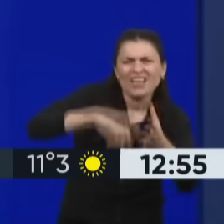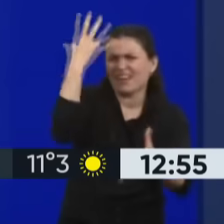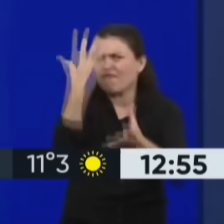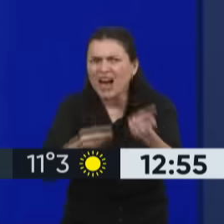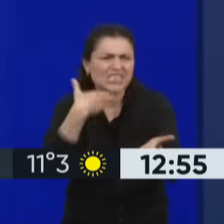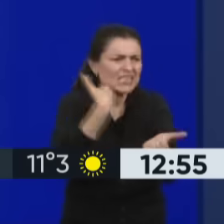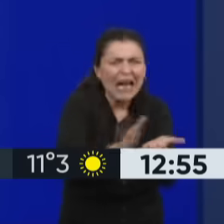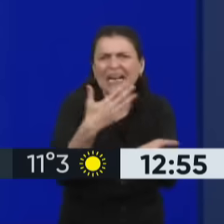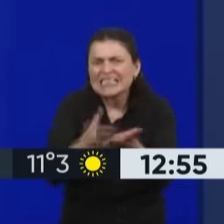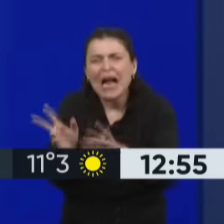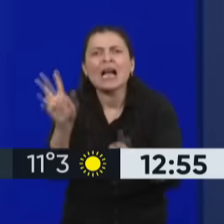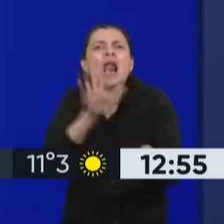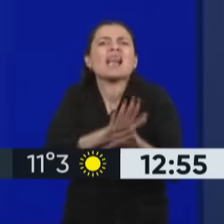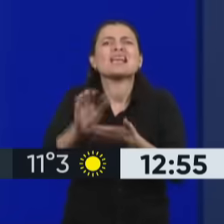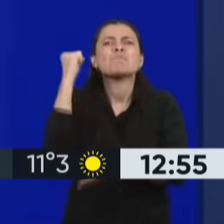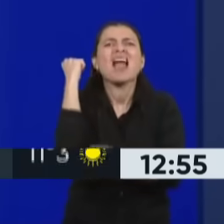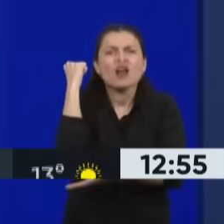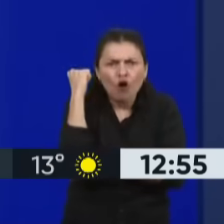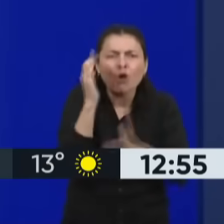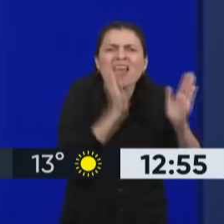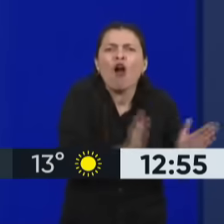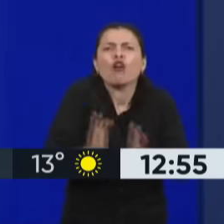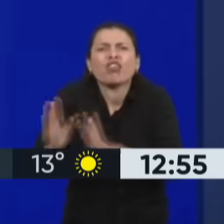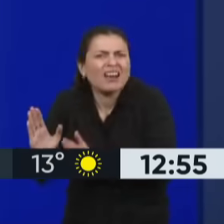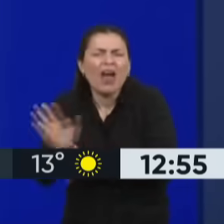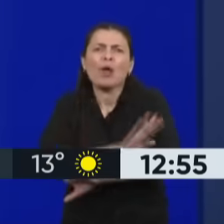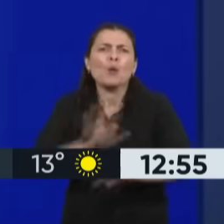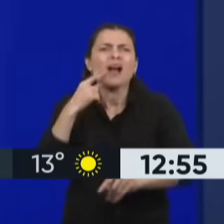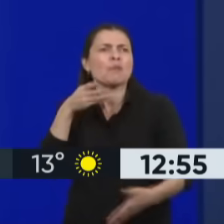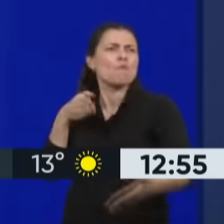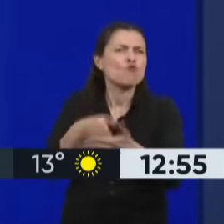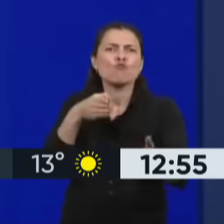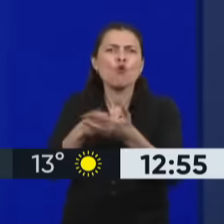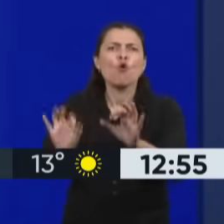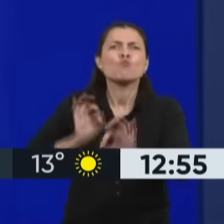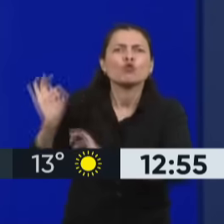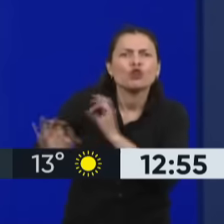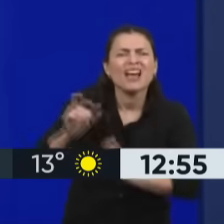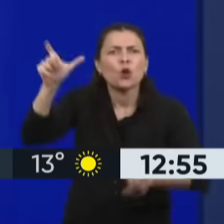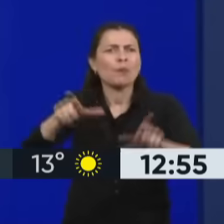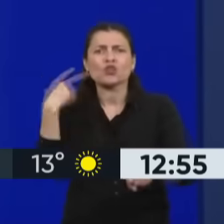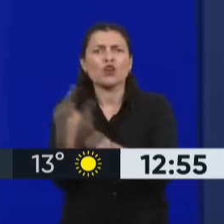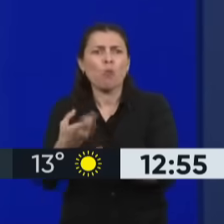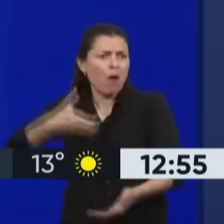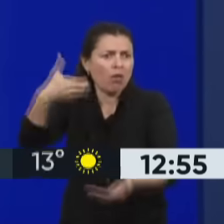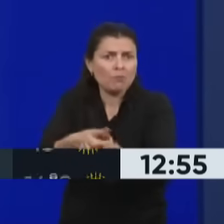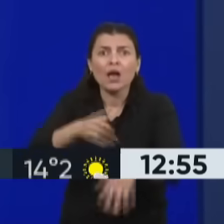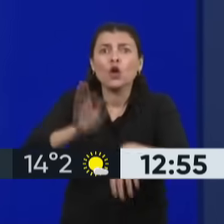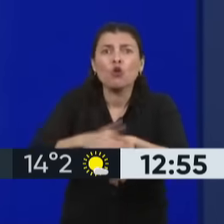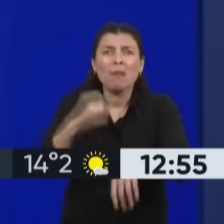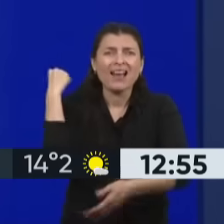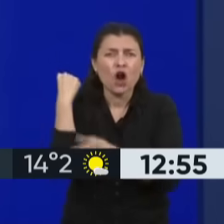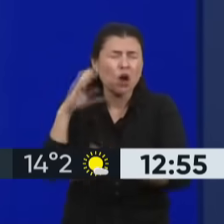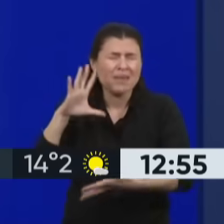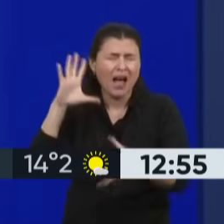una macroeconomía devastada para que la misma no sea un freno a la creatividad y a la inversión de los argentinos, en recomponer